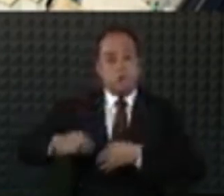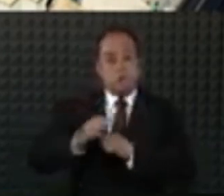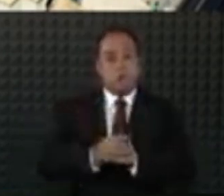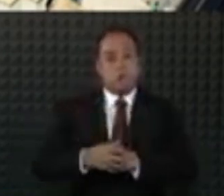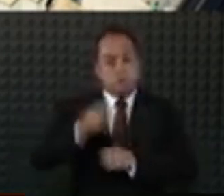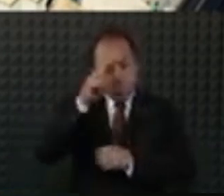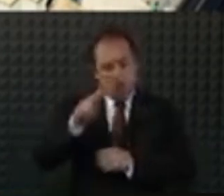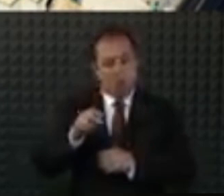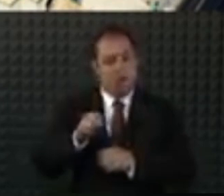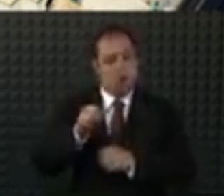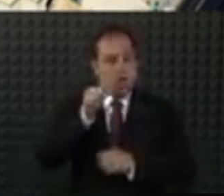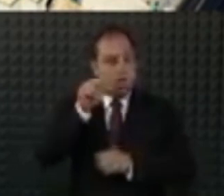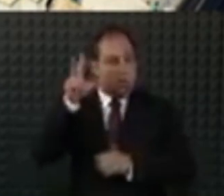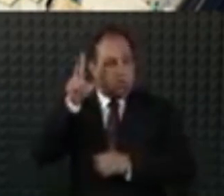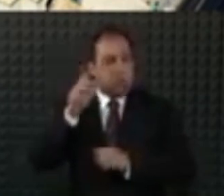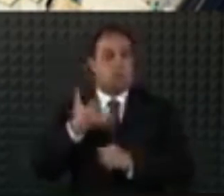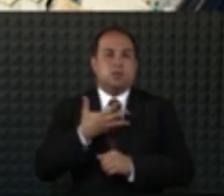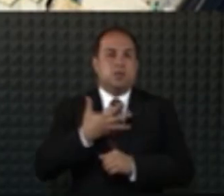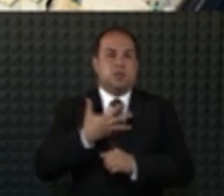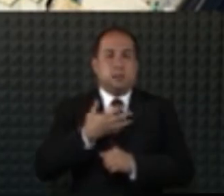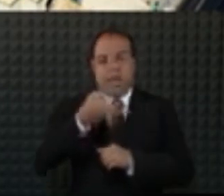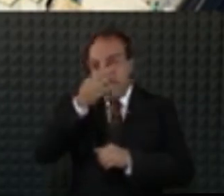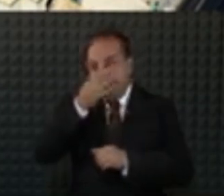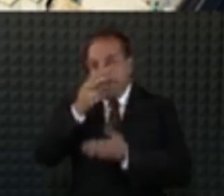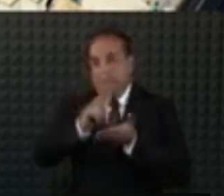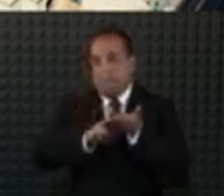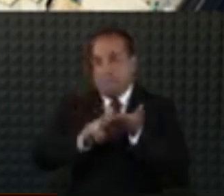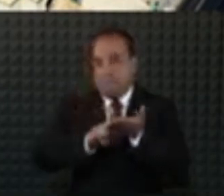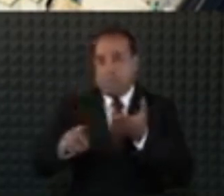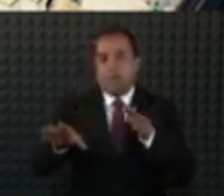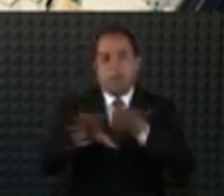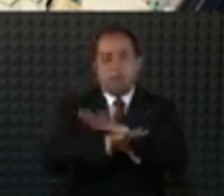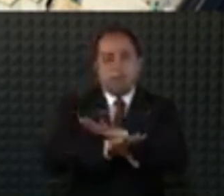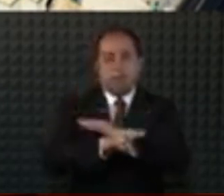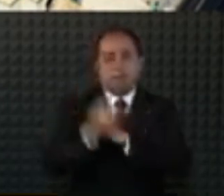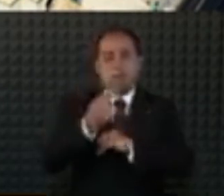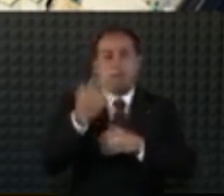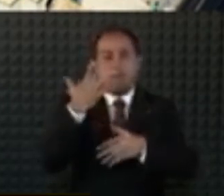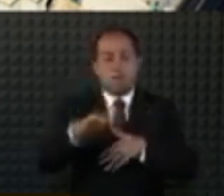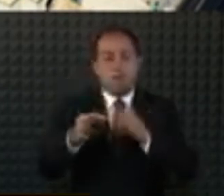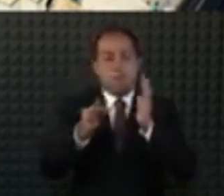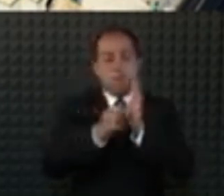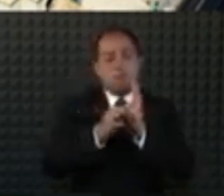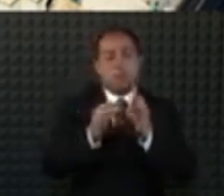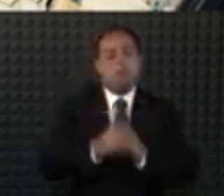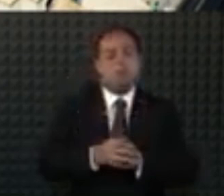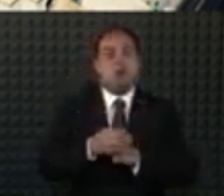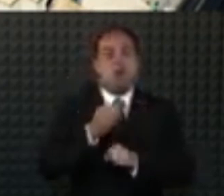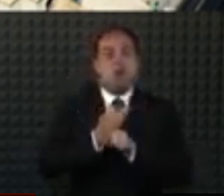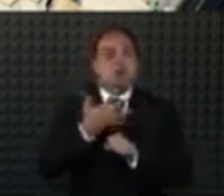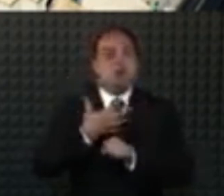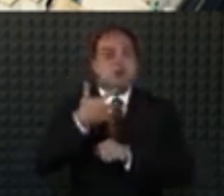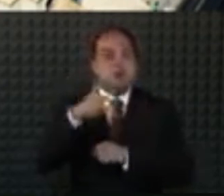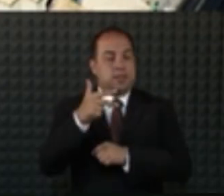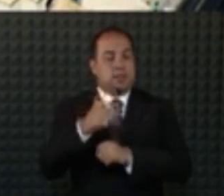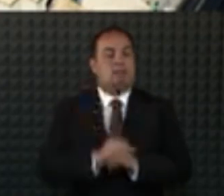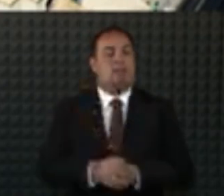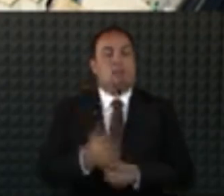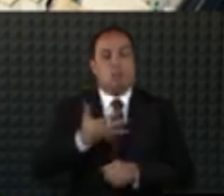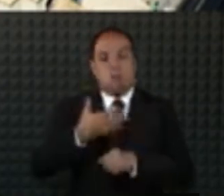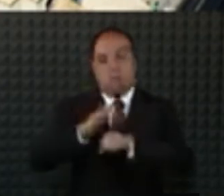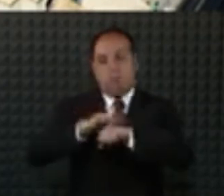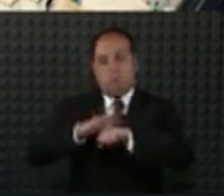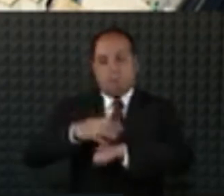el día de antier, estábamos ya bastante cerca del verde. Para estar en verde hay que estar en 10 puntos o menos y estábamos en 13, entonces ya más